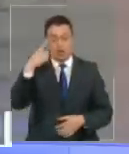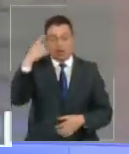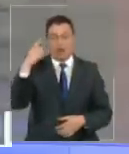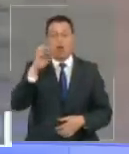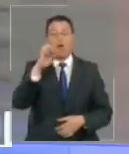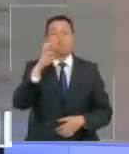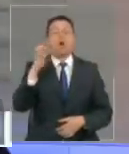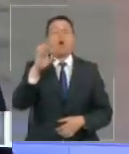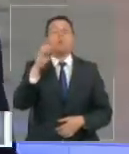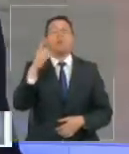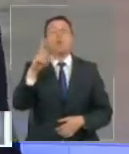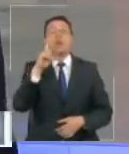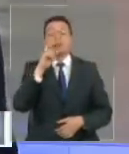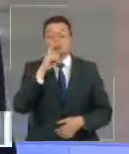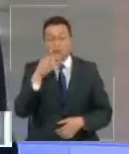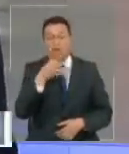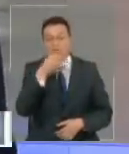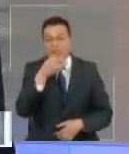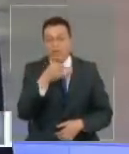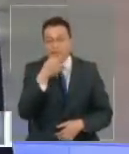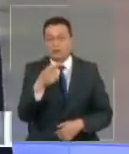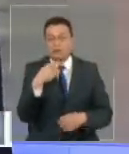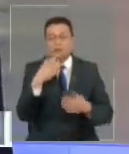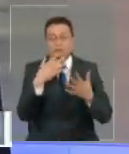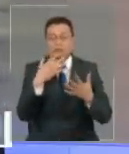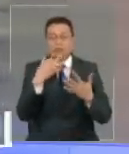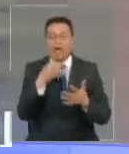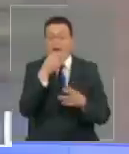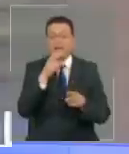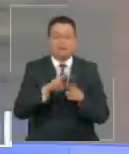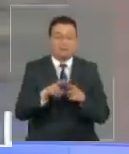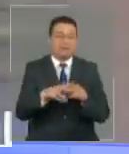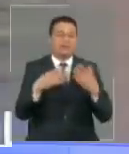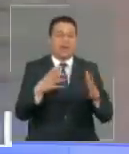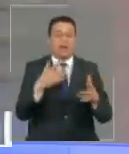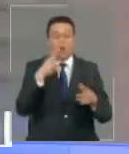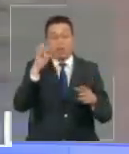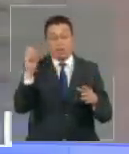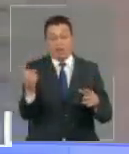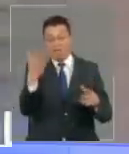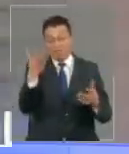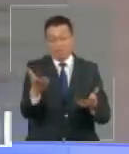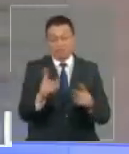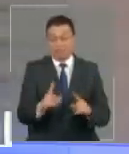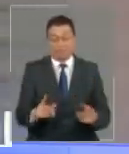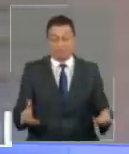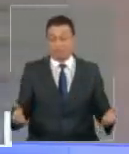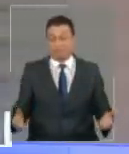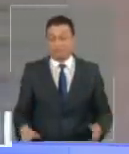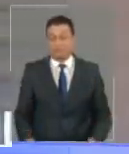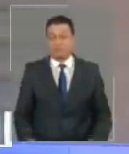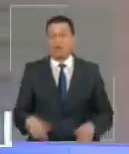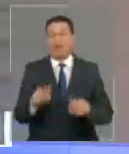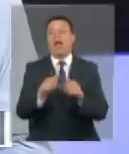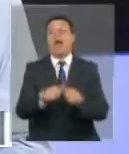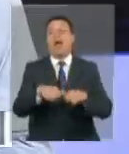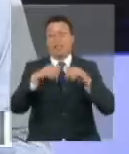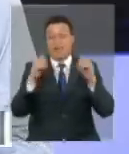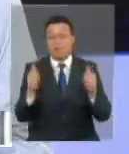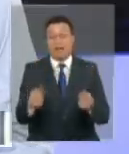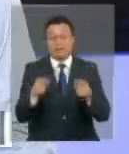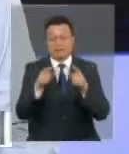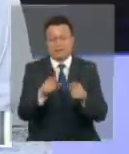populista es llegar a decir que uno va a hacer lo que ya se está haciendo y plantearlo como novedad. Totalmente, además, ellos son, totalmente, además, totalmente